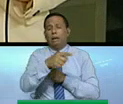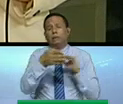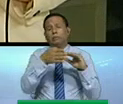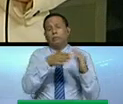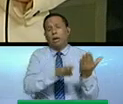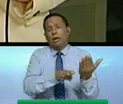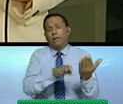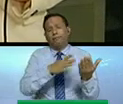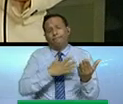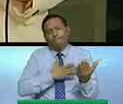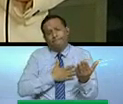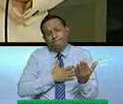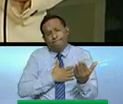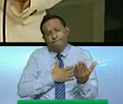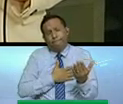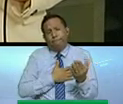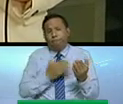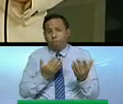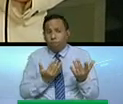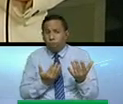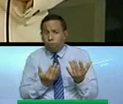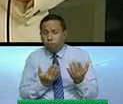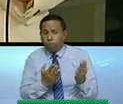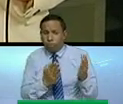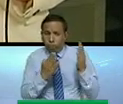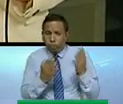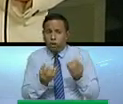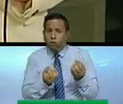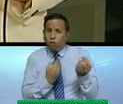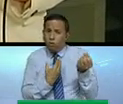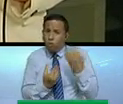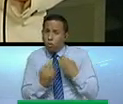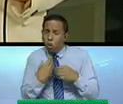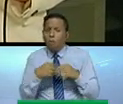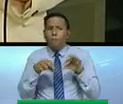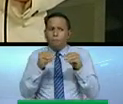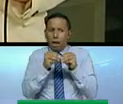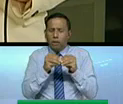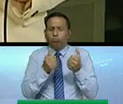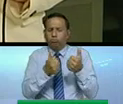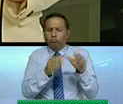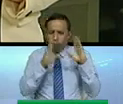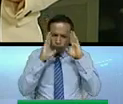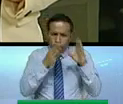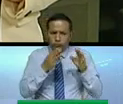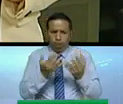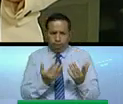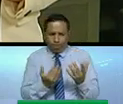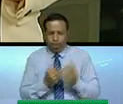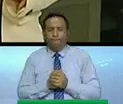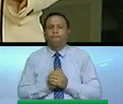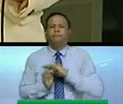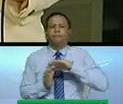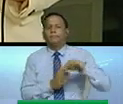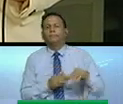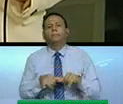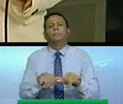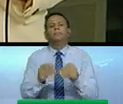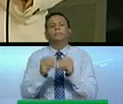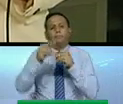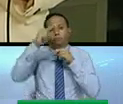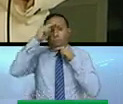tragedia. Permanecemos atentos de nueva información que pueda surgir en los próximos minutos, compañeros. Seguimos con más noticias, amigos.